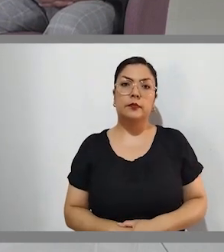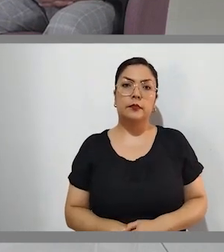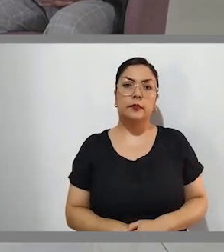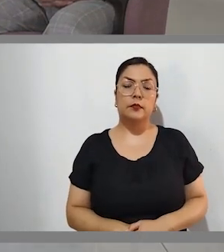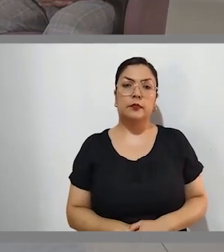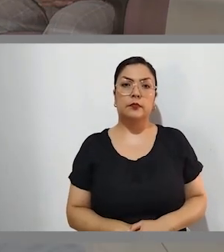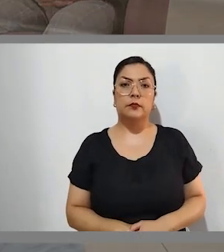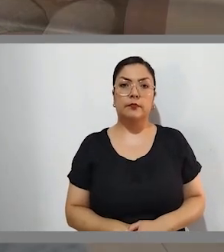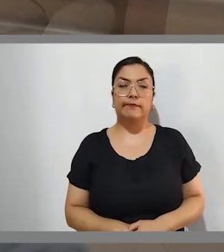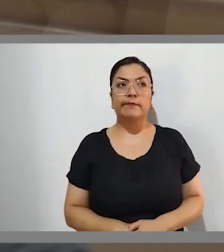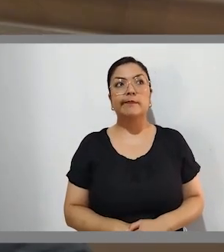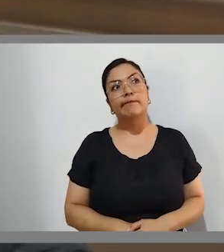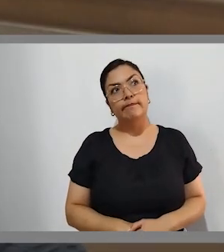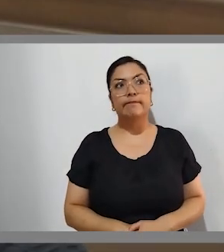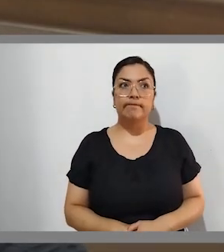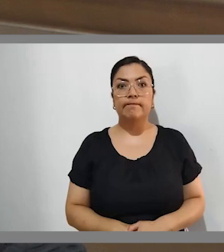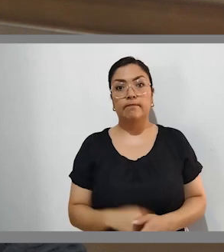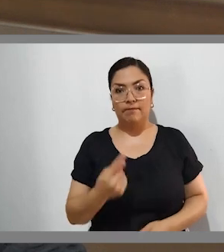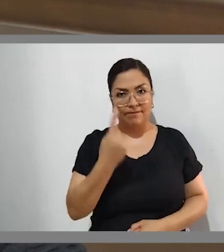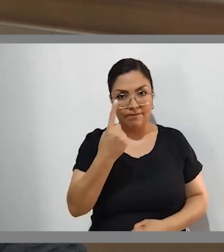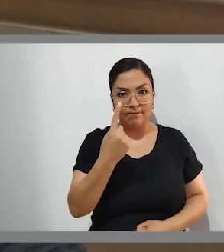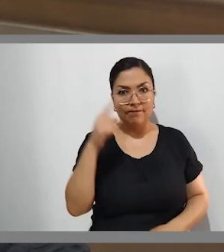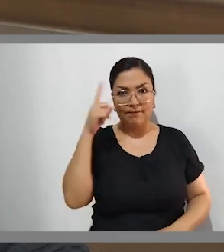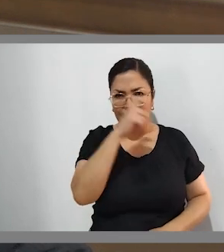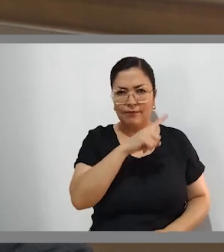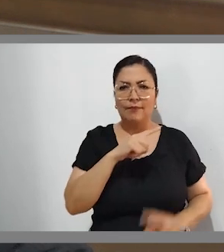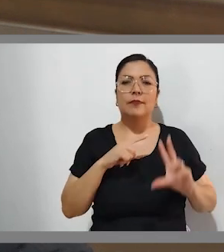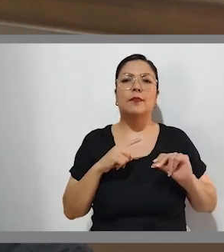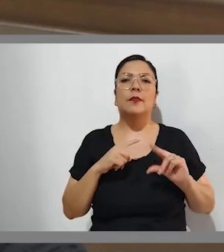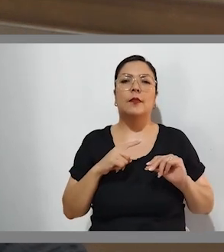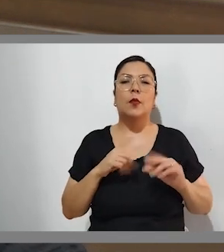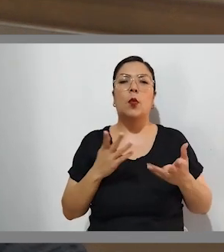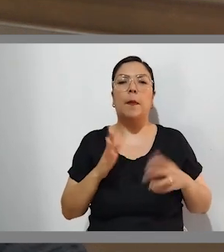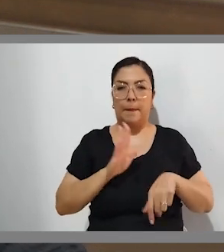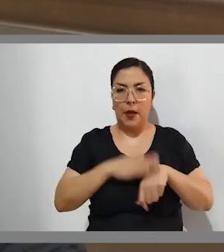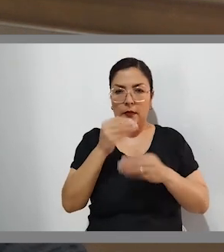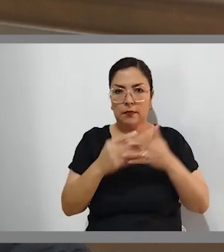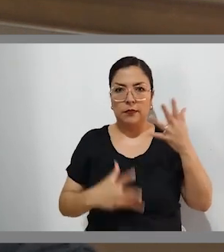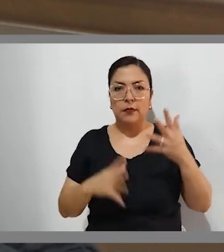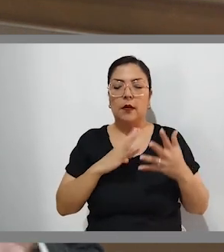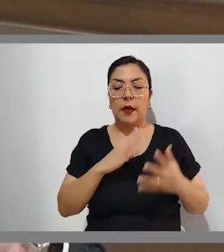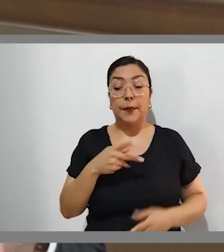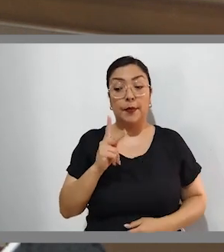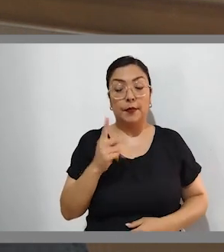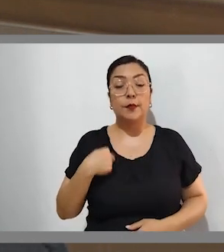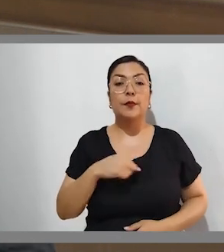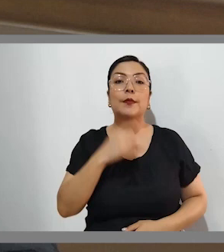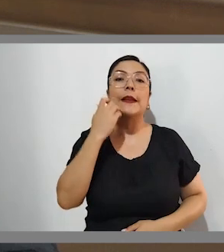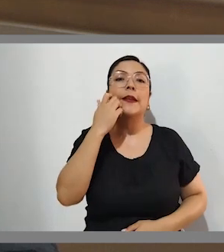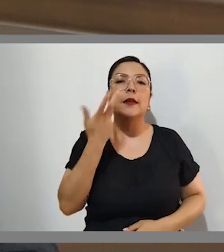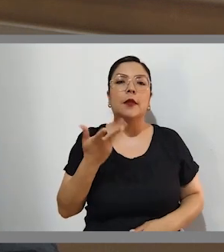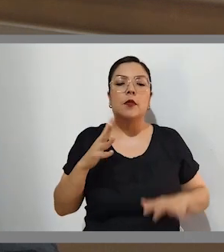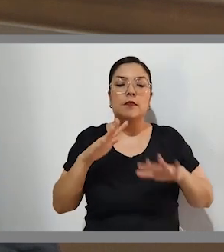Considero que algunos de los puntos críticos es el proceso de mejora, ya que como todas